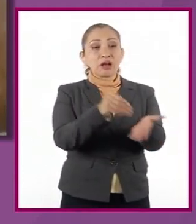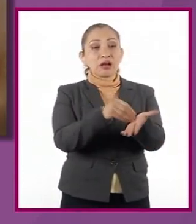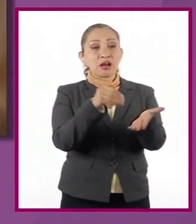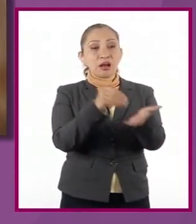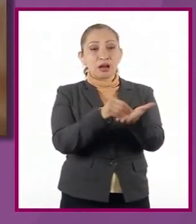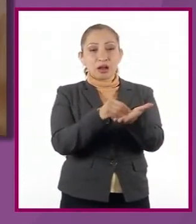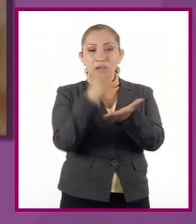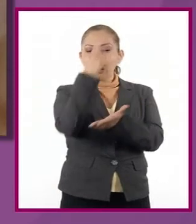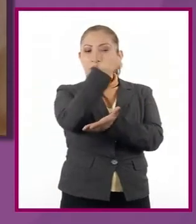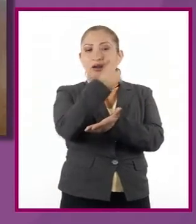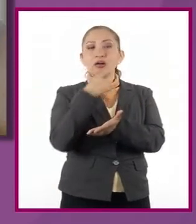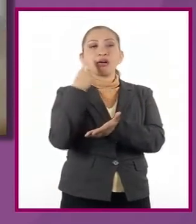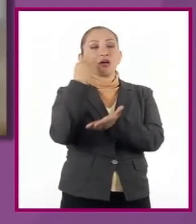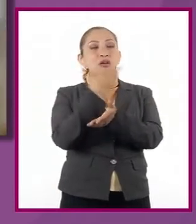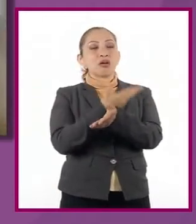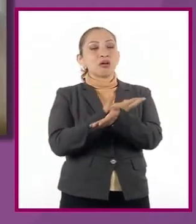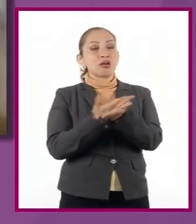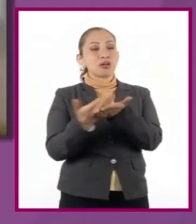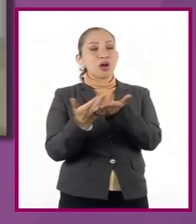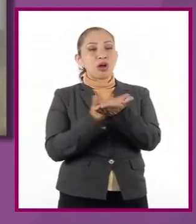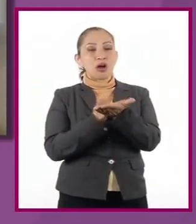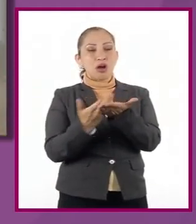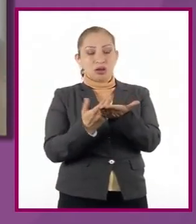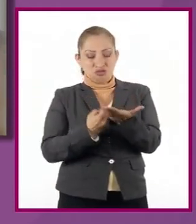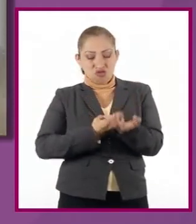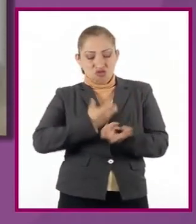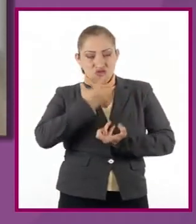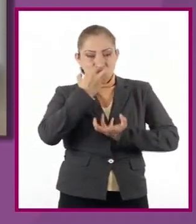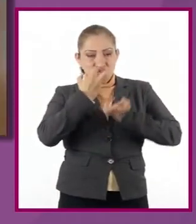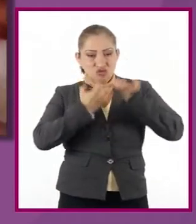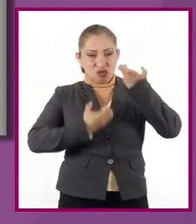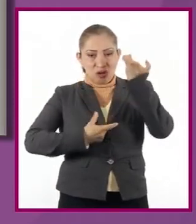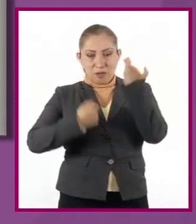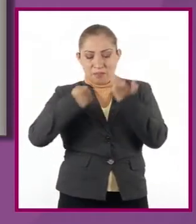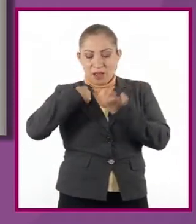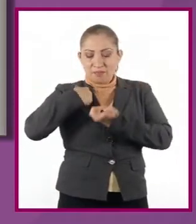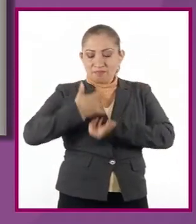rosa. La lumbre del infierno a mí